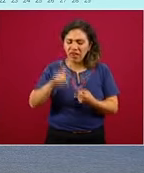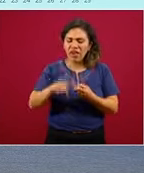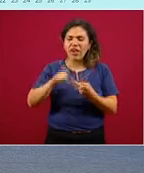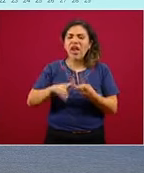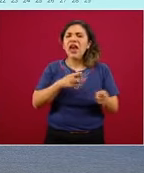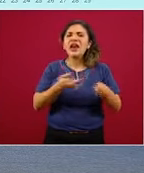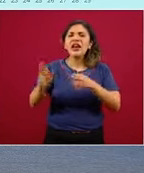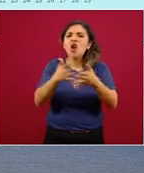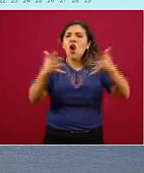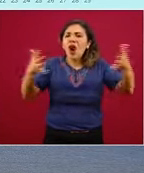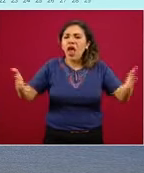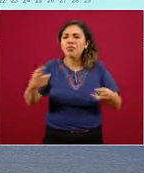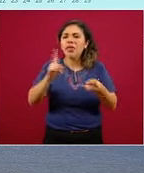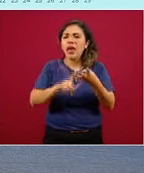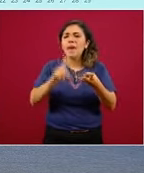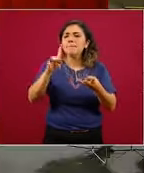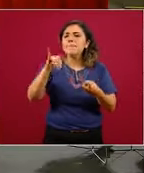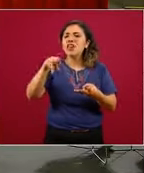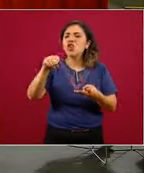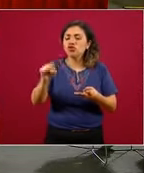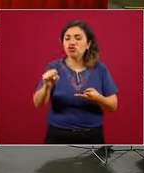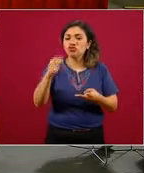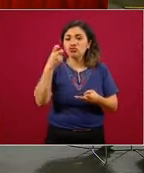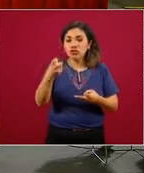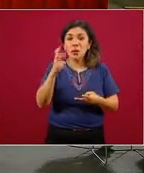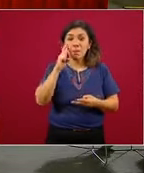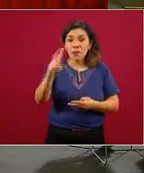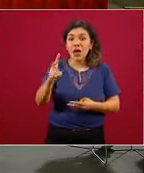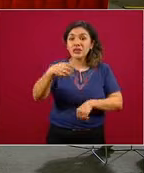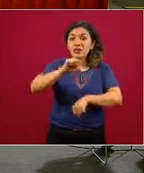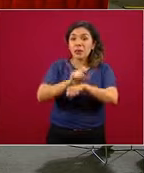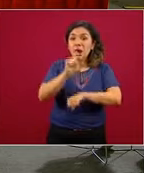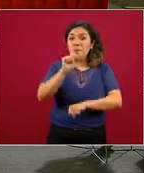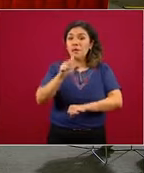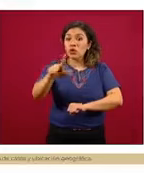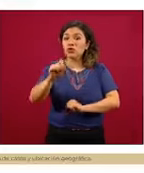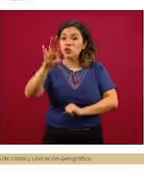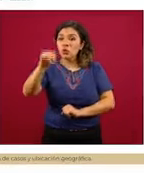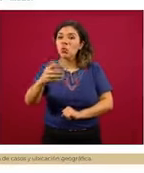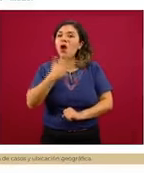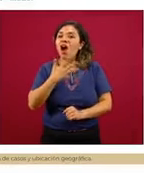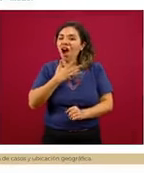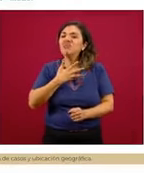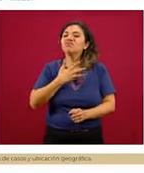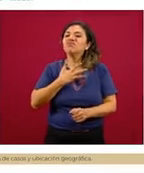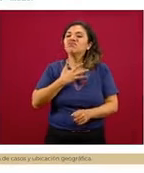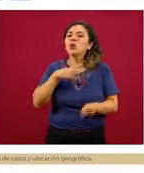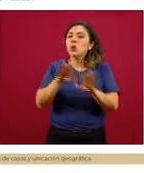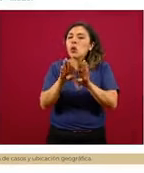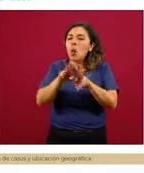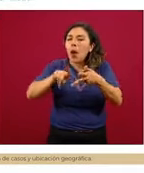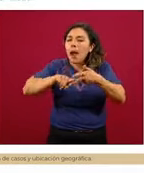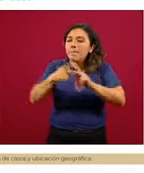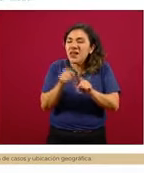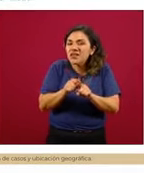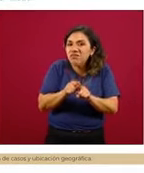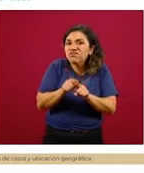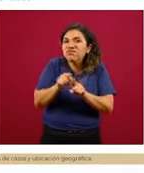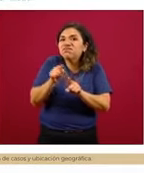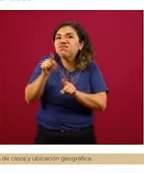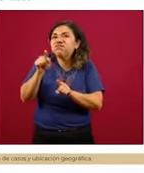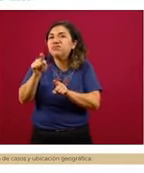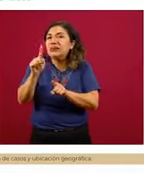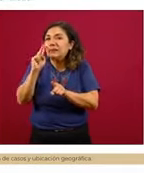y Pinos, aunque vean que estos 3 también en la última semana, en la 28 y en la 29, empiezan con una ligera tendencia